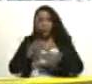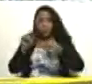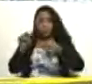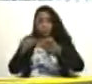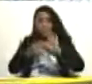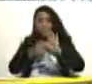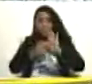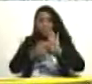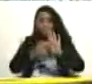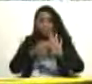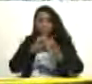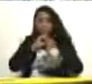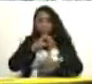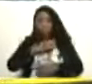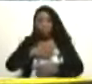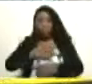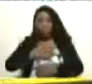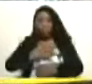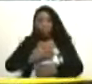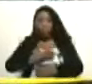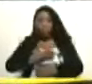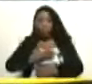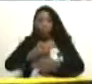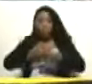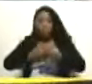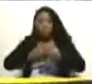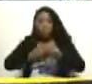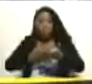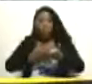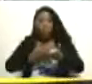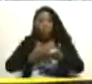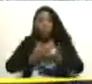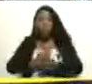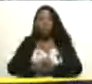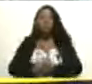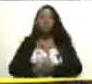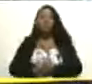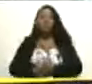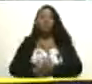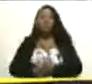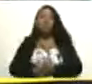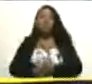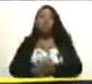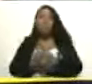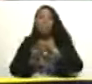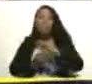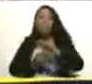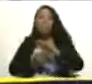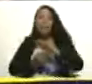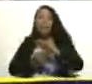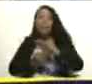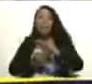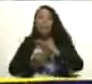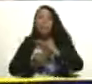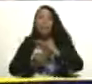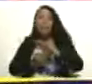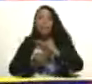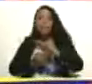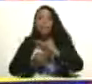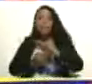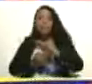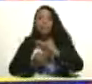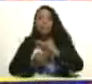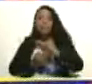posición histórica pudiera contar con una base sólida, se necesitaba